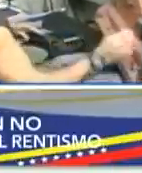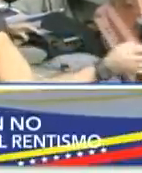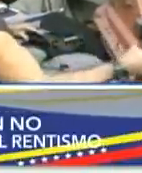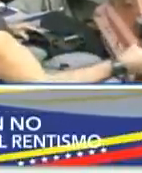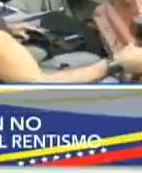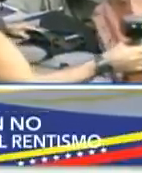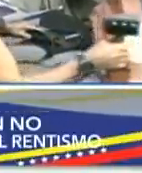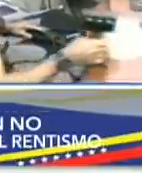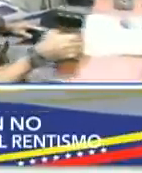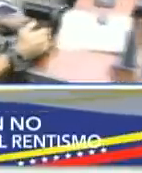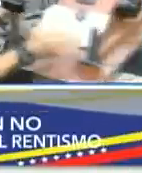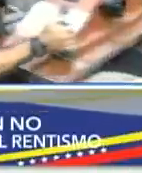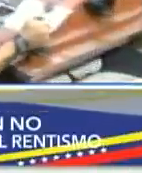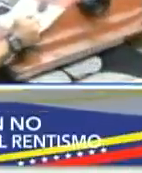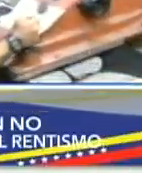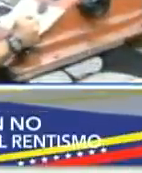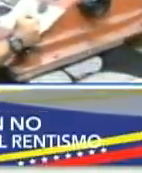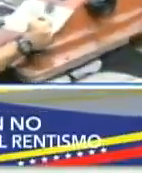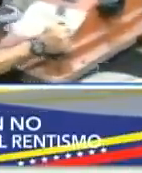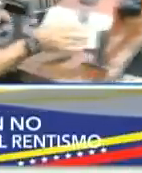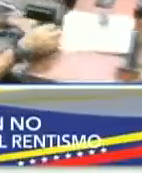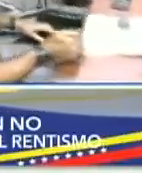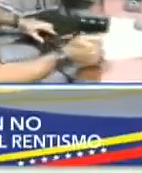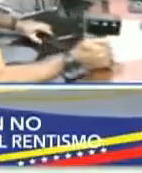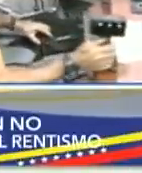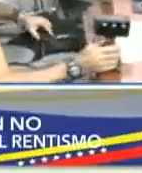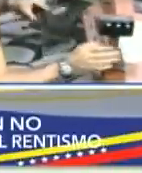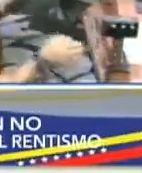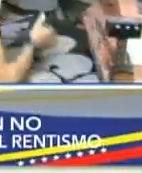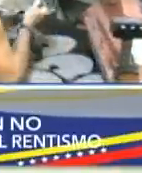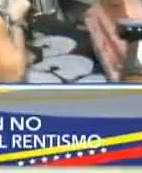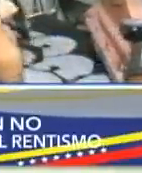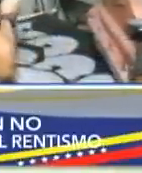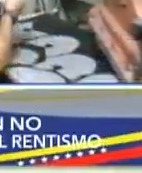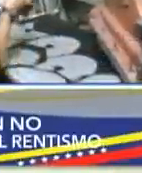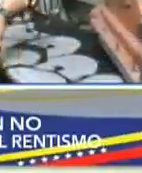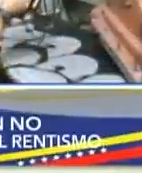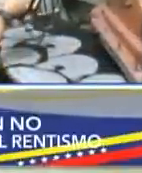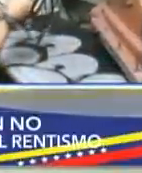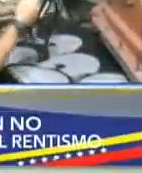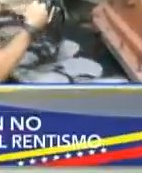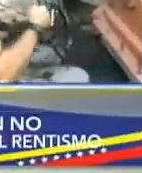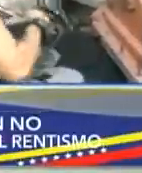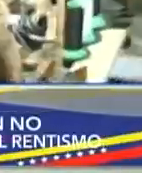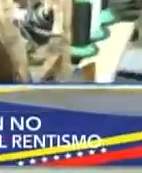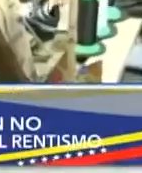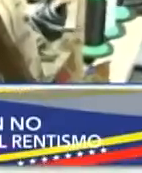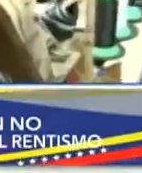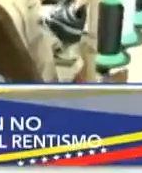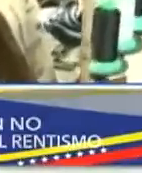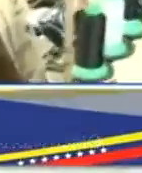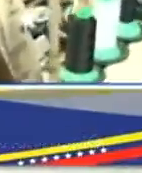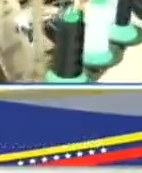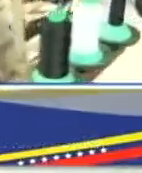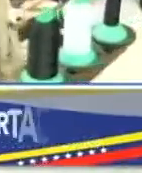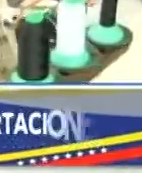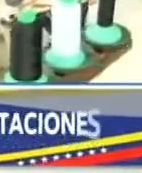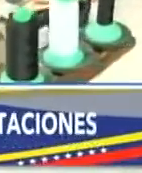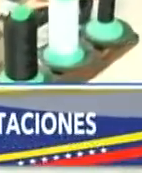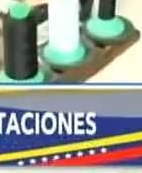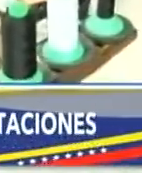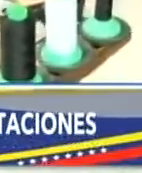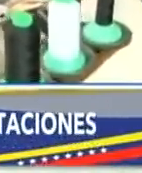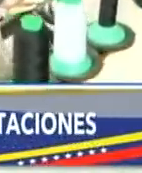beneficios que tiene exportar, que ya he señalado, los beneficios de capital para la empresa, capital